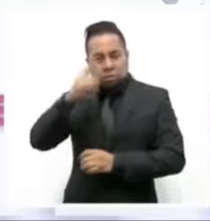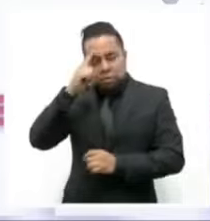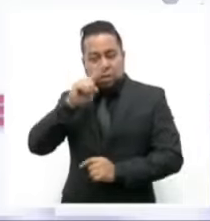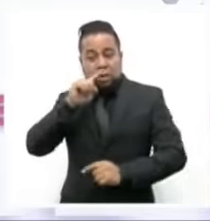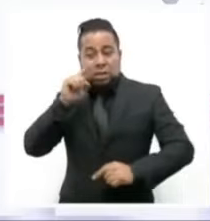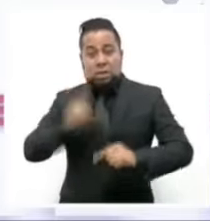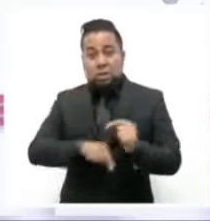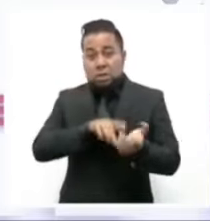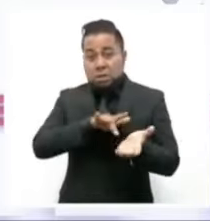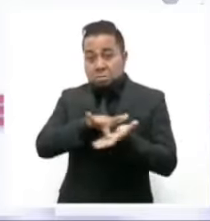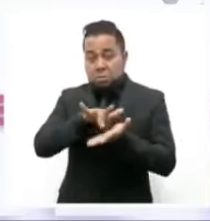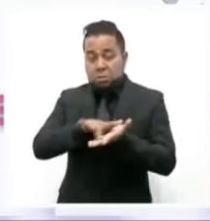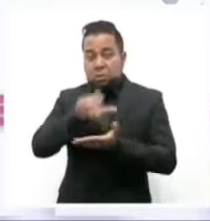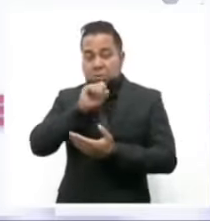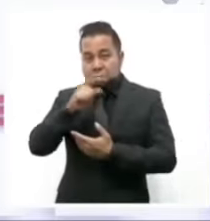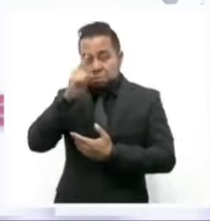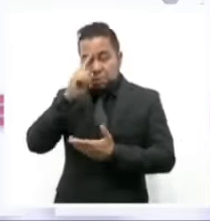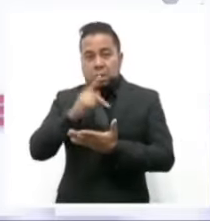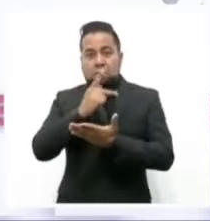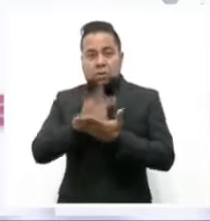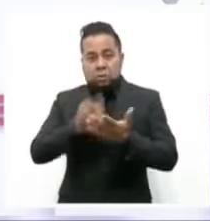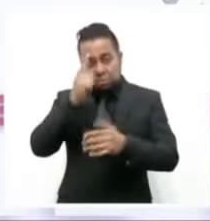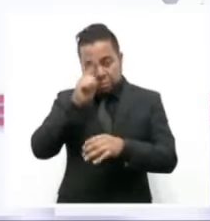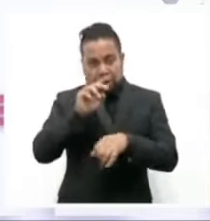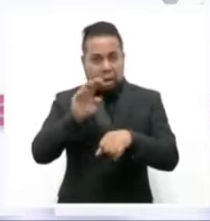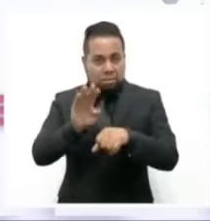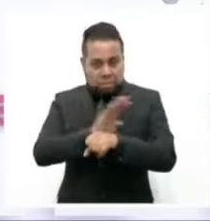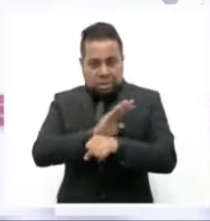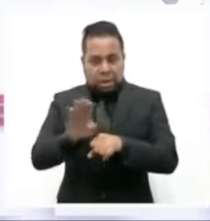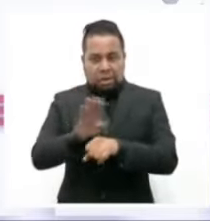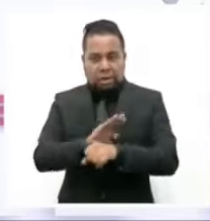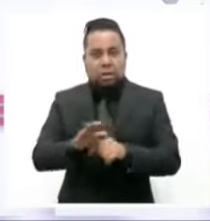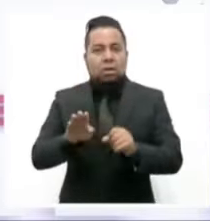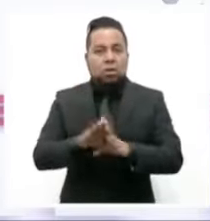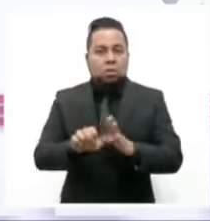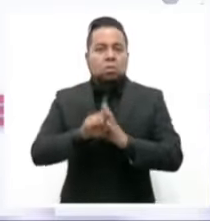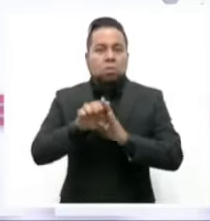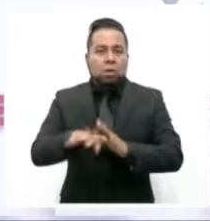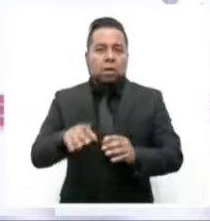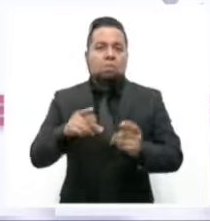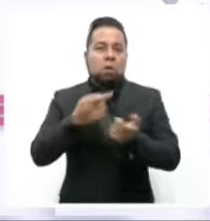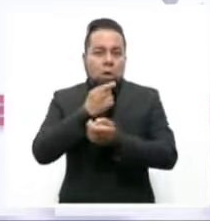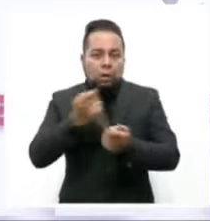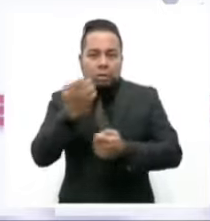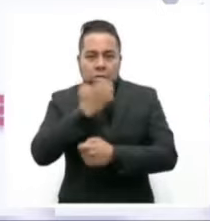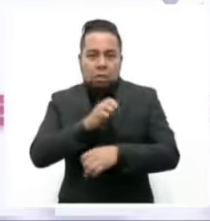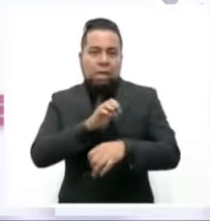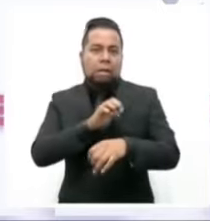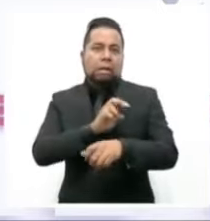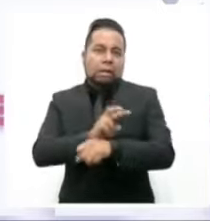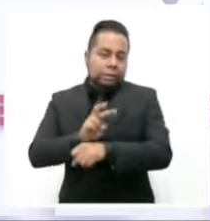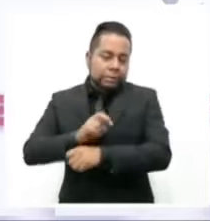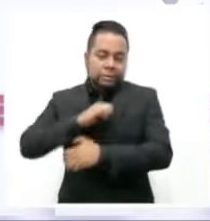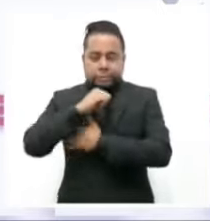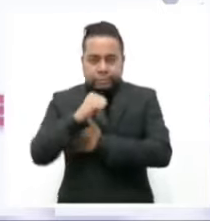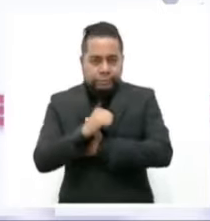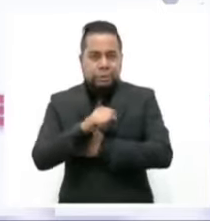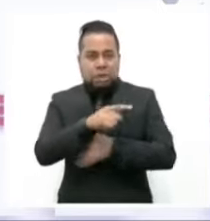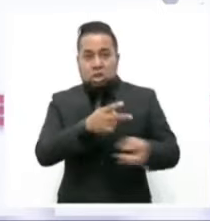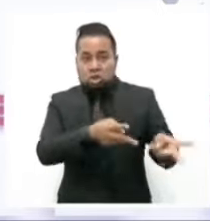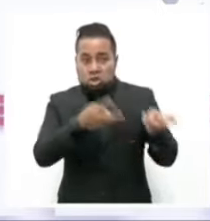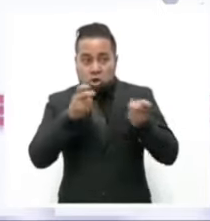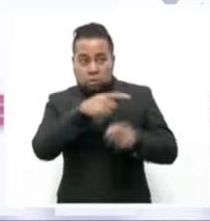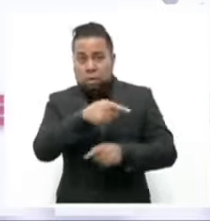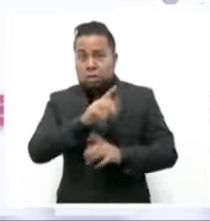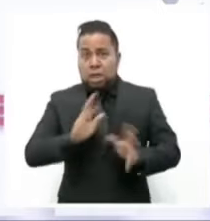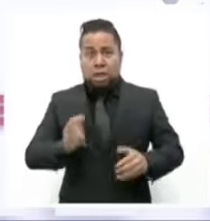todos los apoyos y programas que beneficiaban como las estancias infantiles roba como él mismo lo